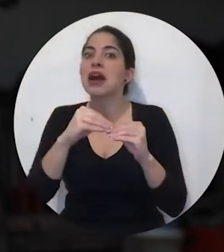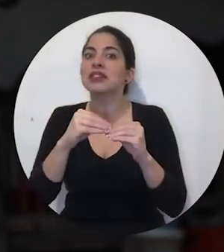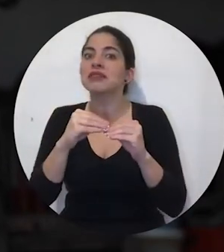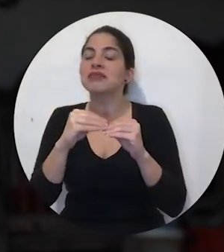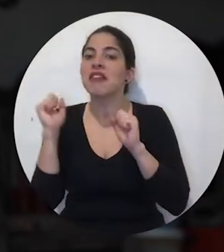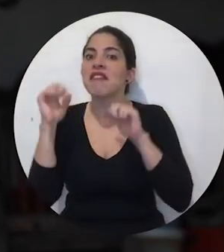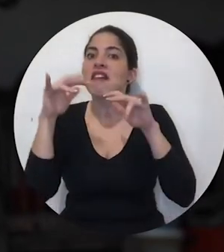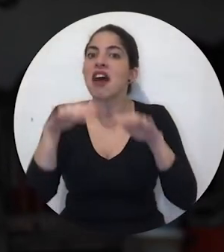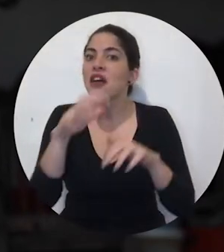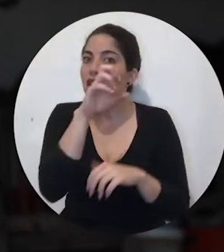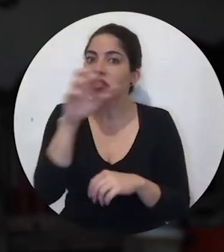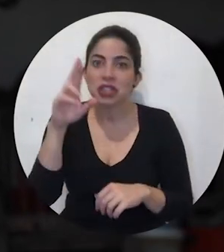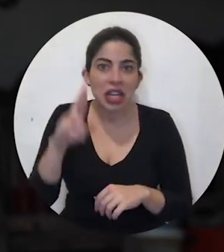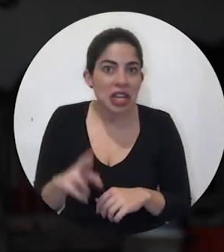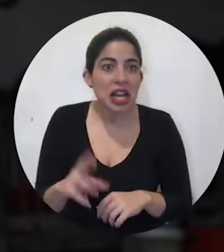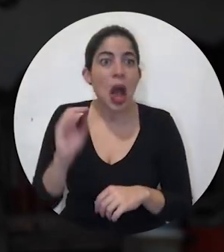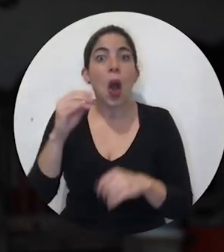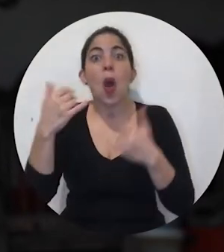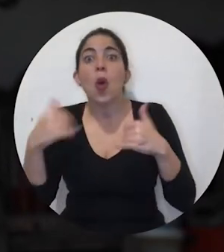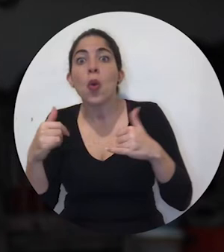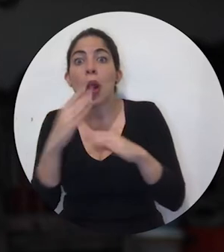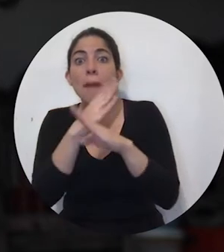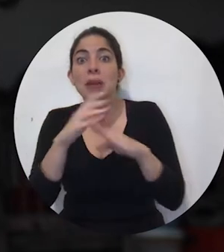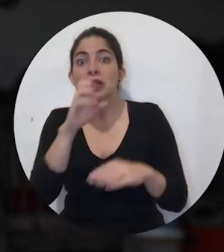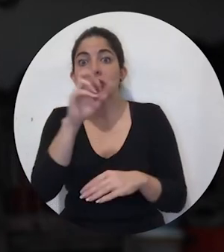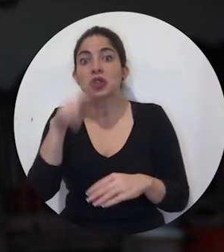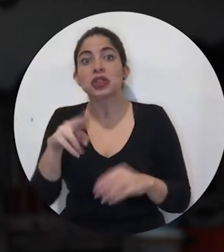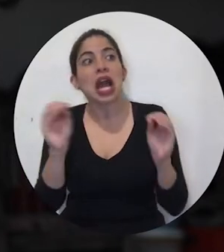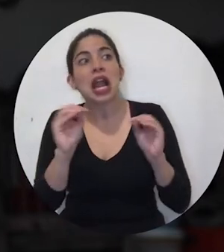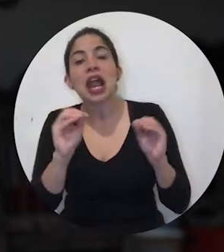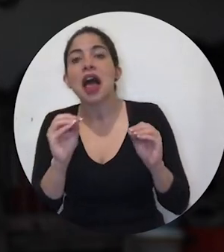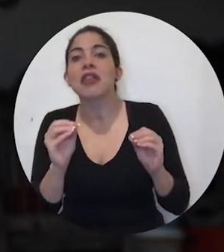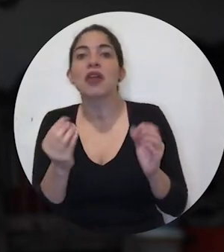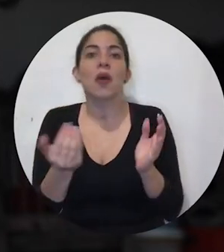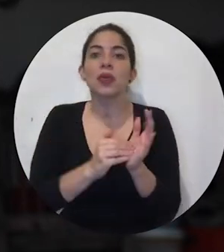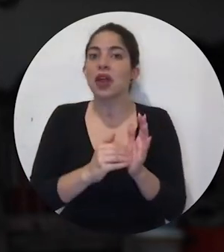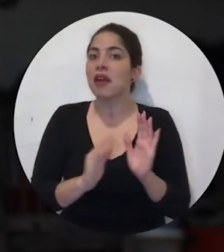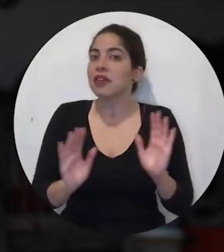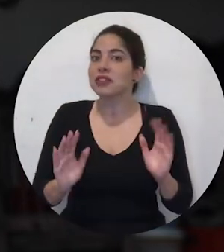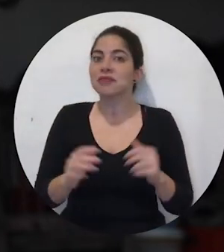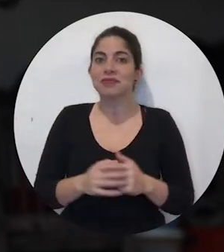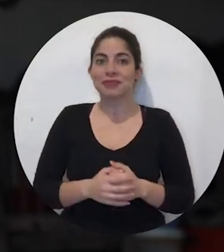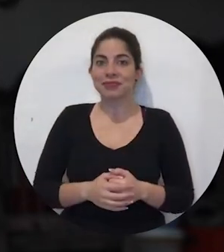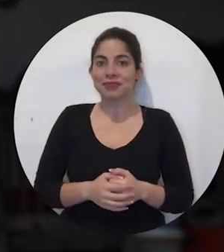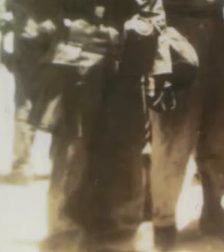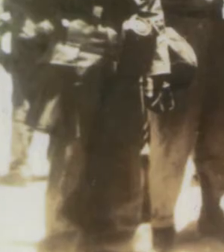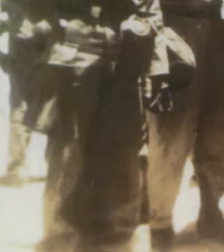intentar invadir a Costa Rica ni jugar con la paz de Costa Rica.